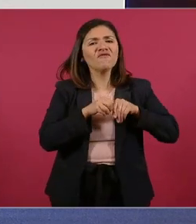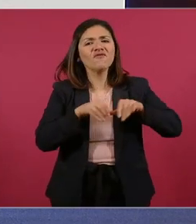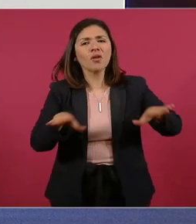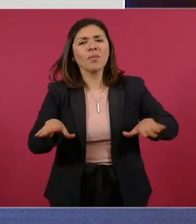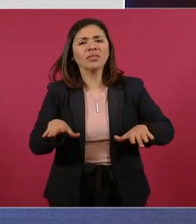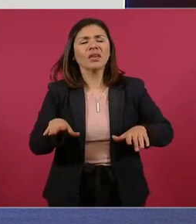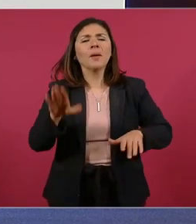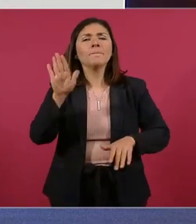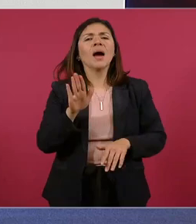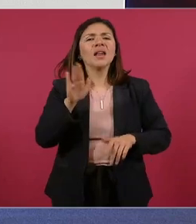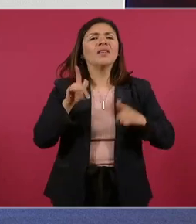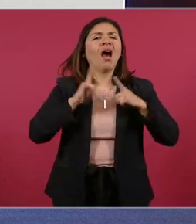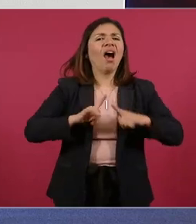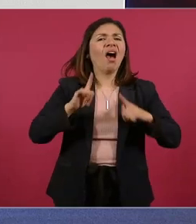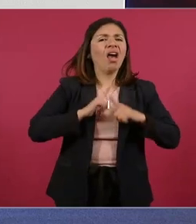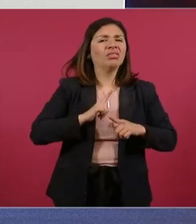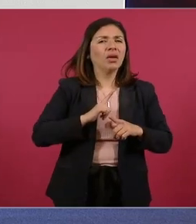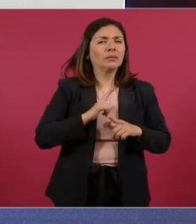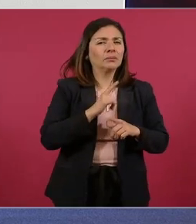son agentes.